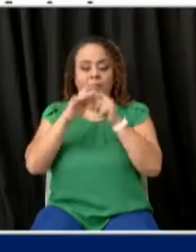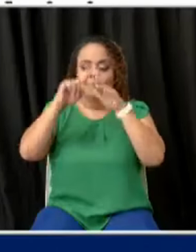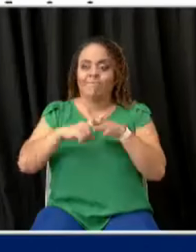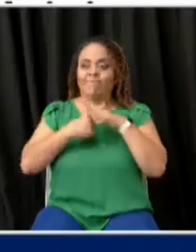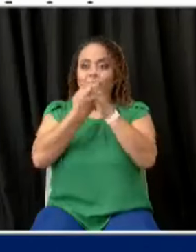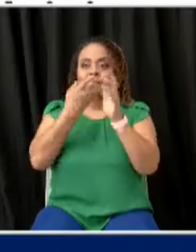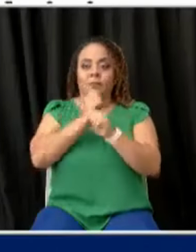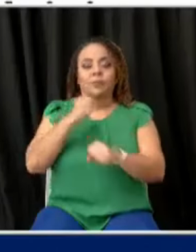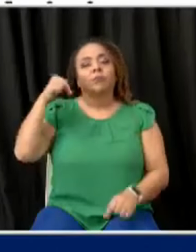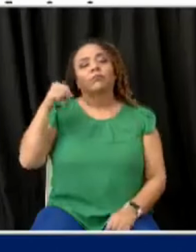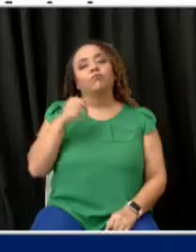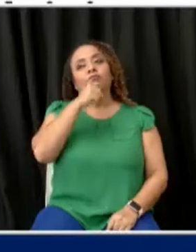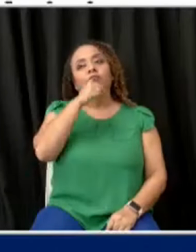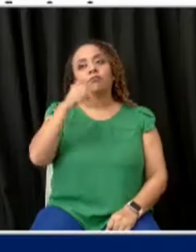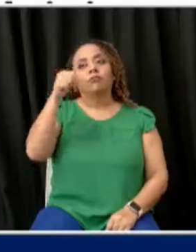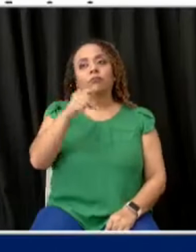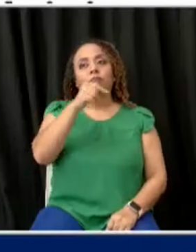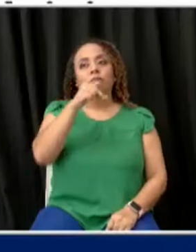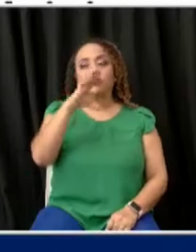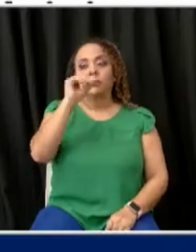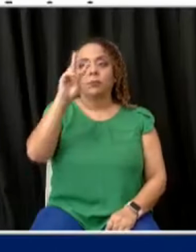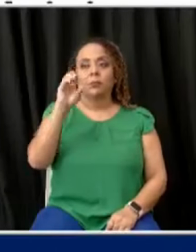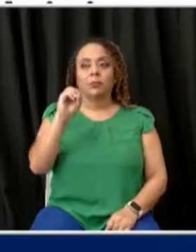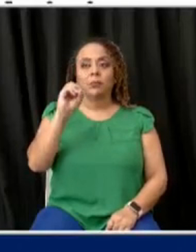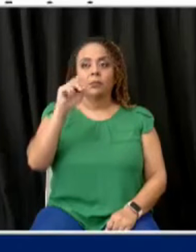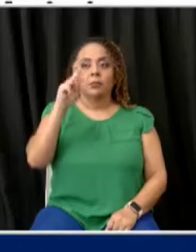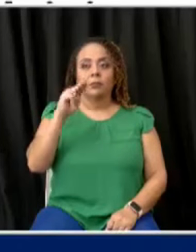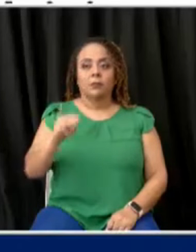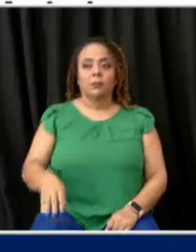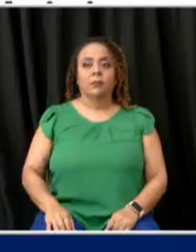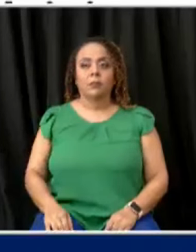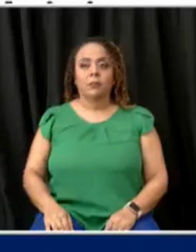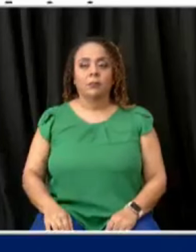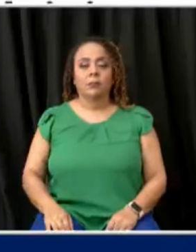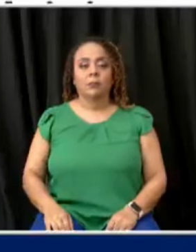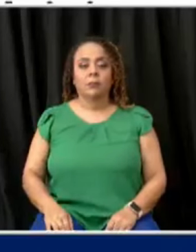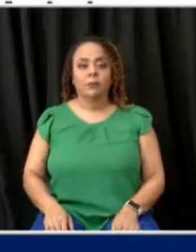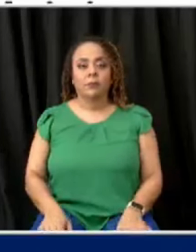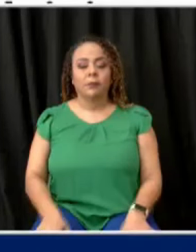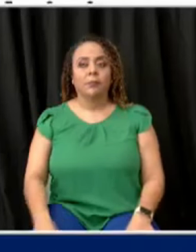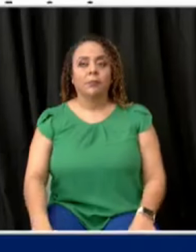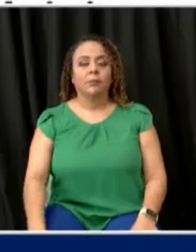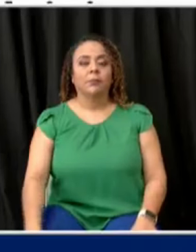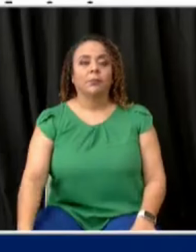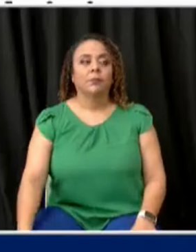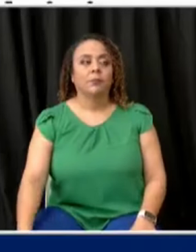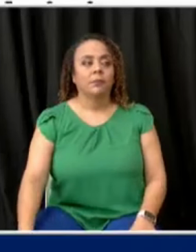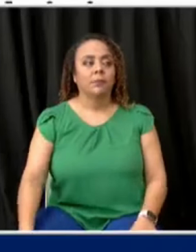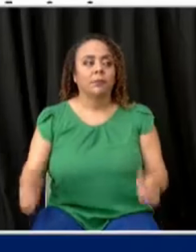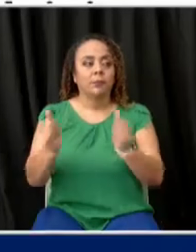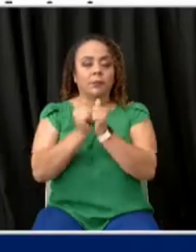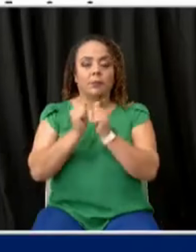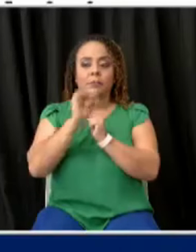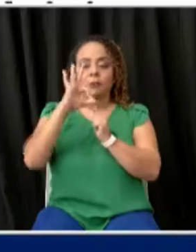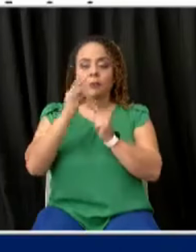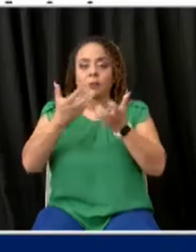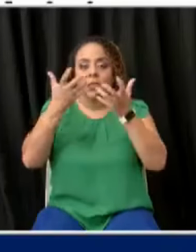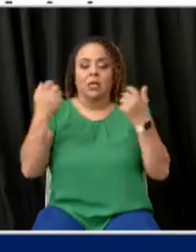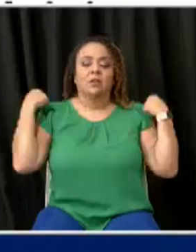a hacer una caminata, y eran caminatas de 20 kilómetros, o sea, eran en serio, claro. Con 9 kilos de peso en la